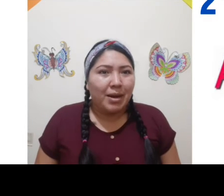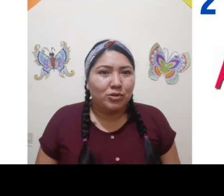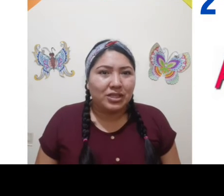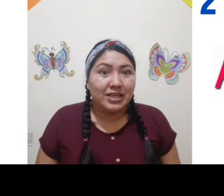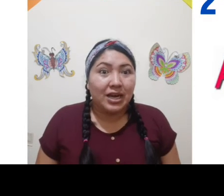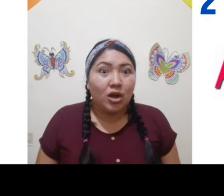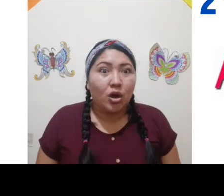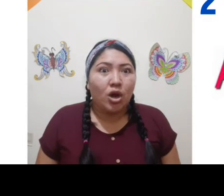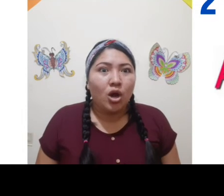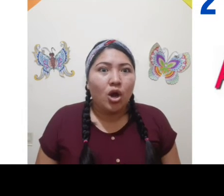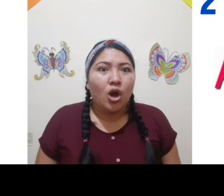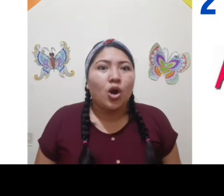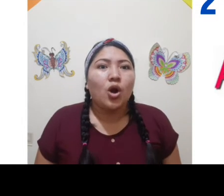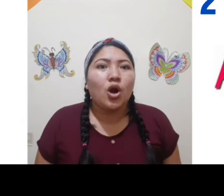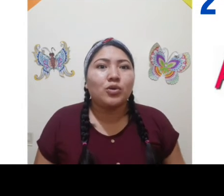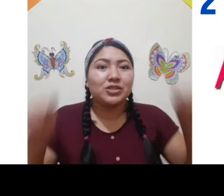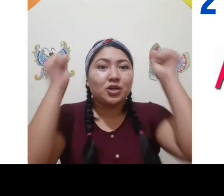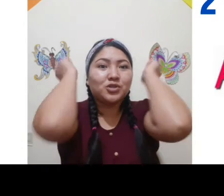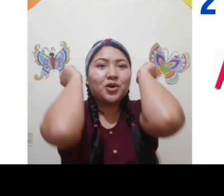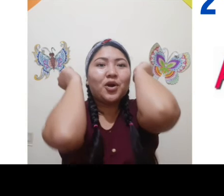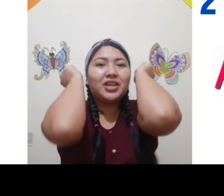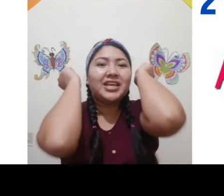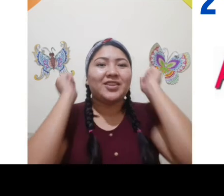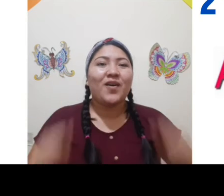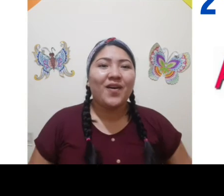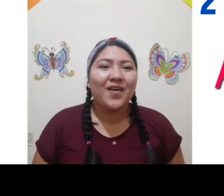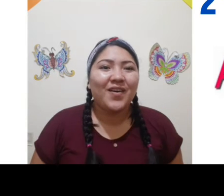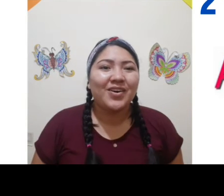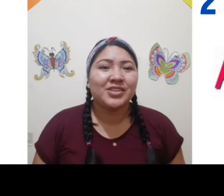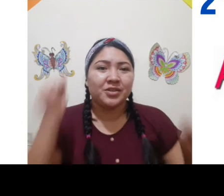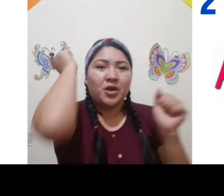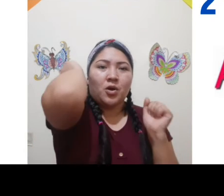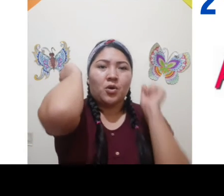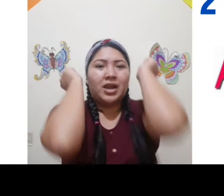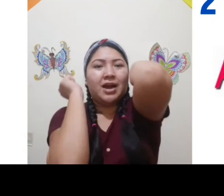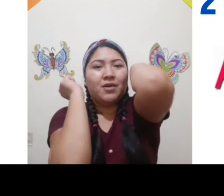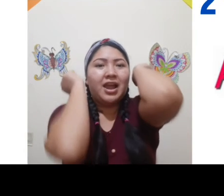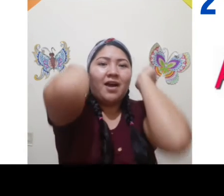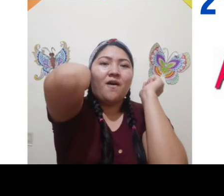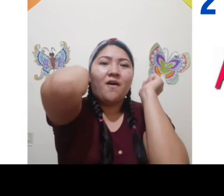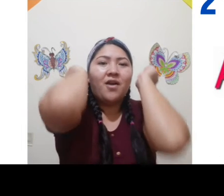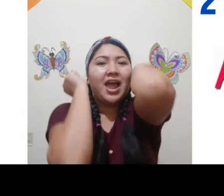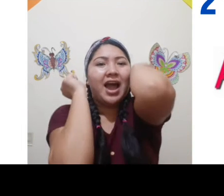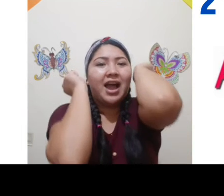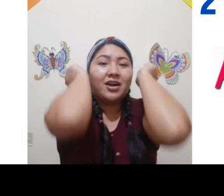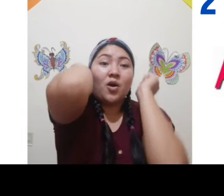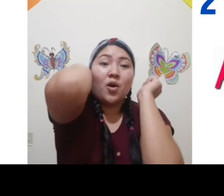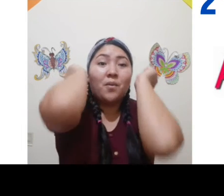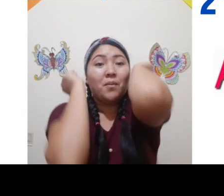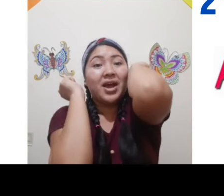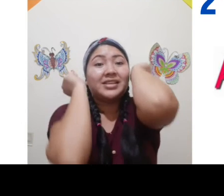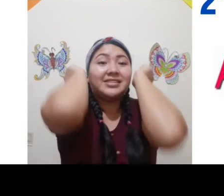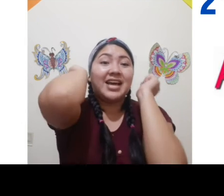vamos a hacerlo con nuestros códigos hola hola hola